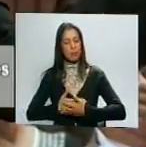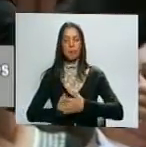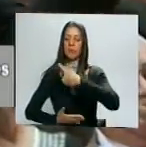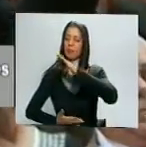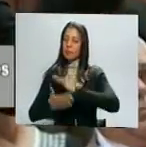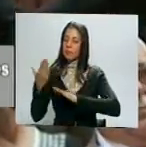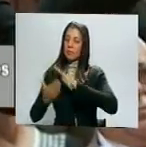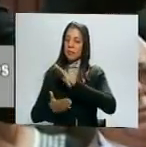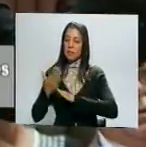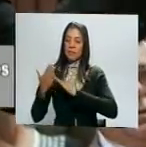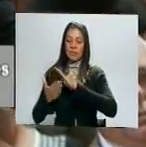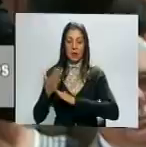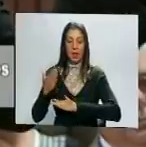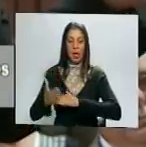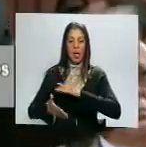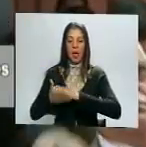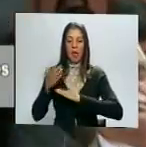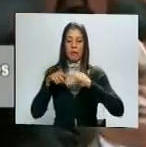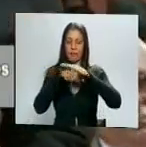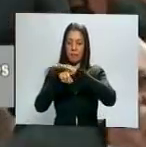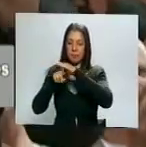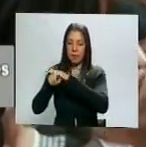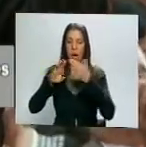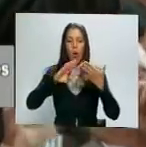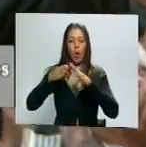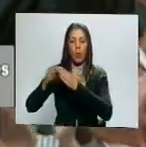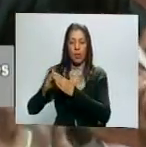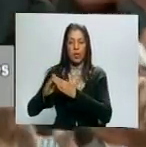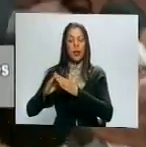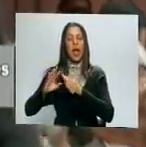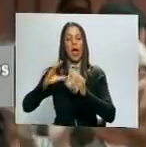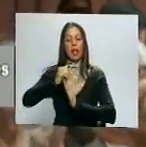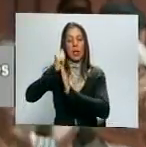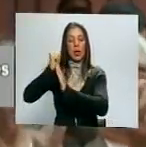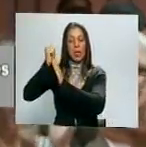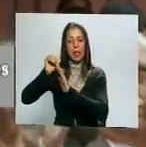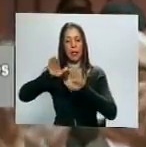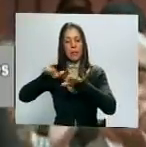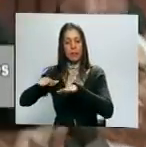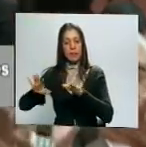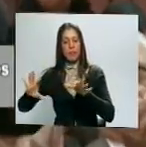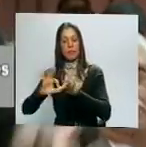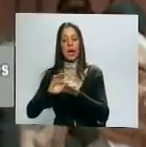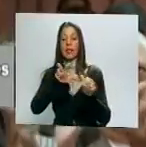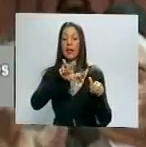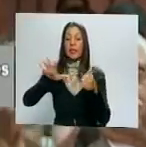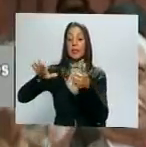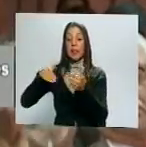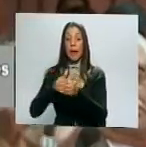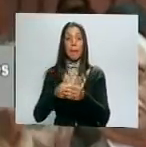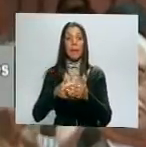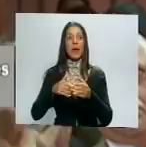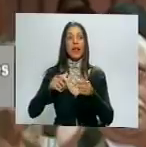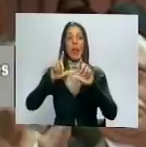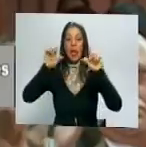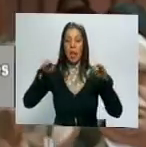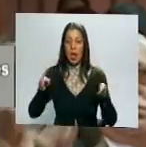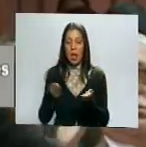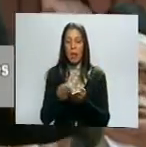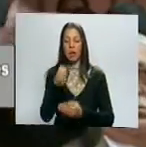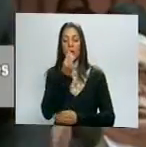a acompañar a cada uno de nuestros líderes y lideresas de los más de 36.000 CLA que tenemos en el territorio